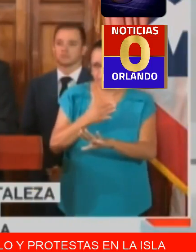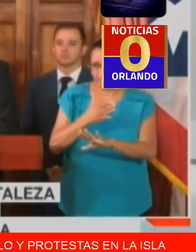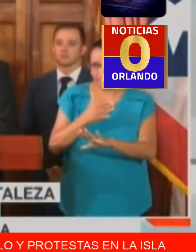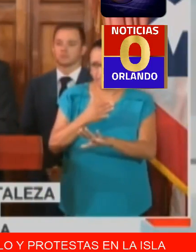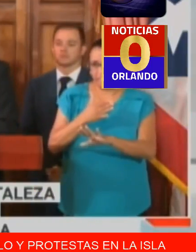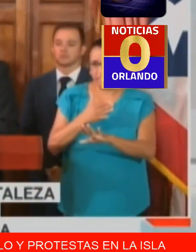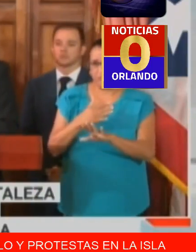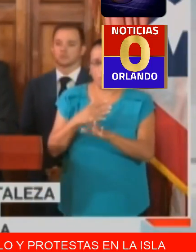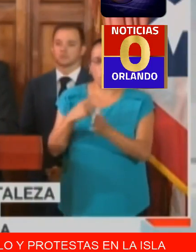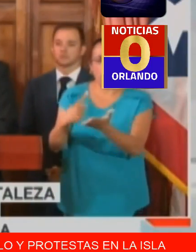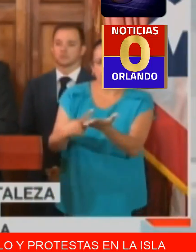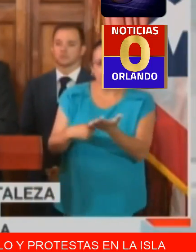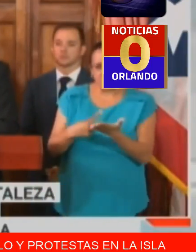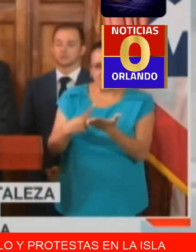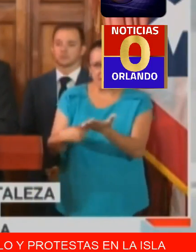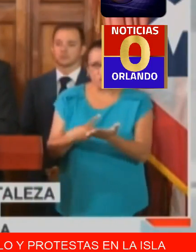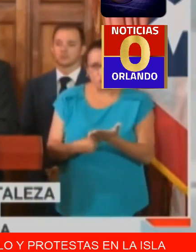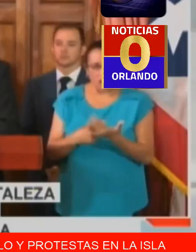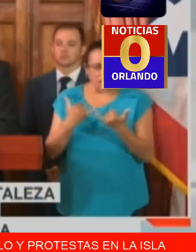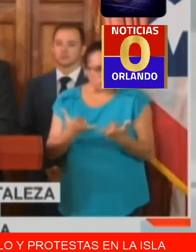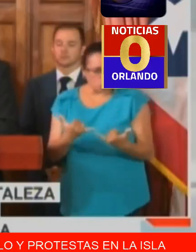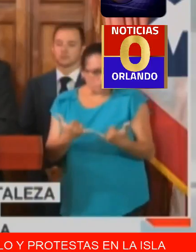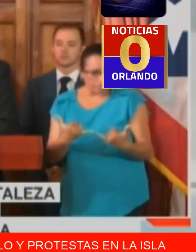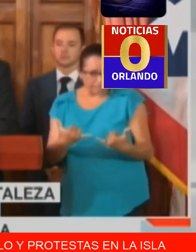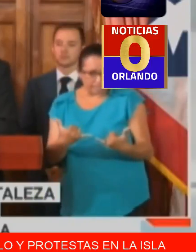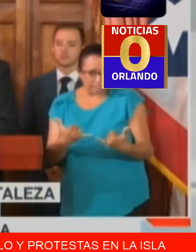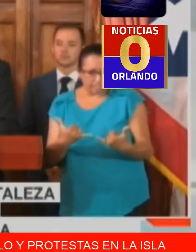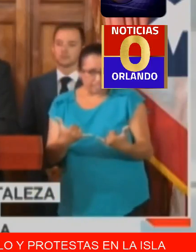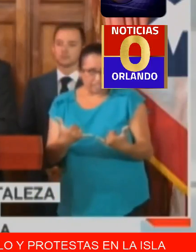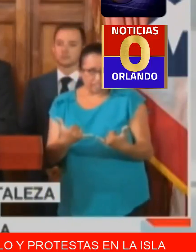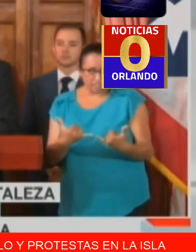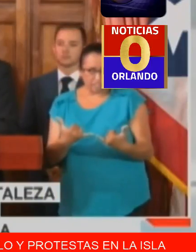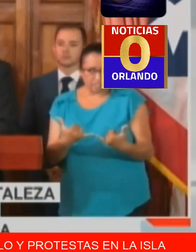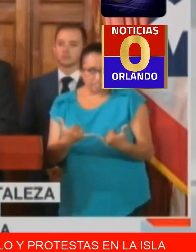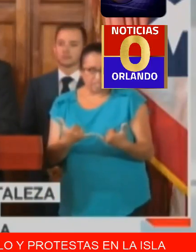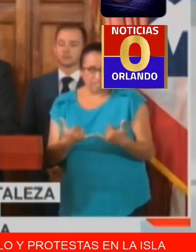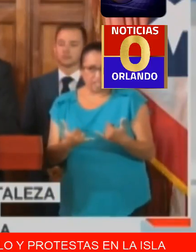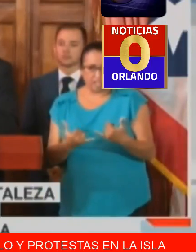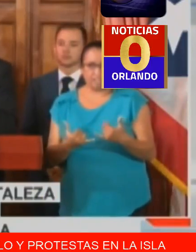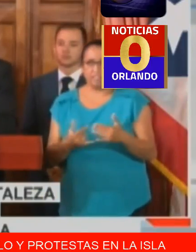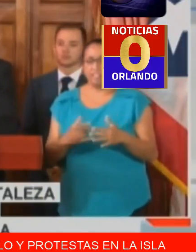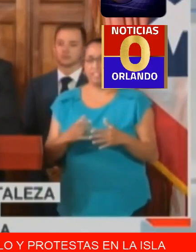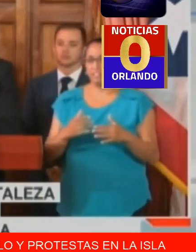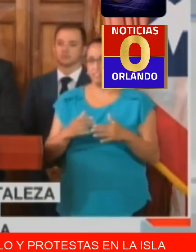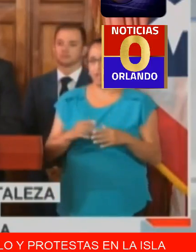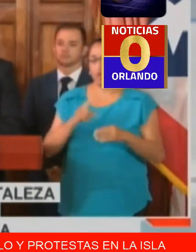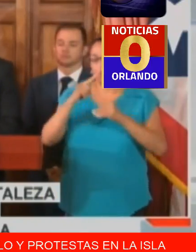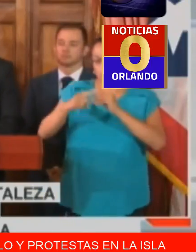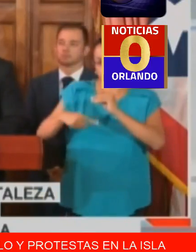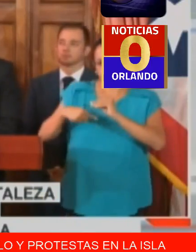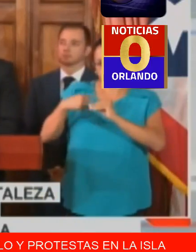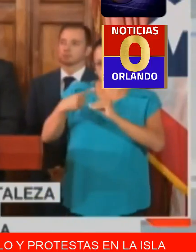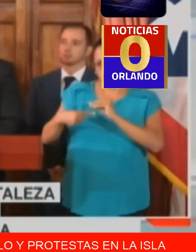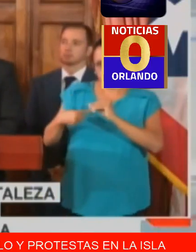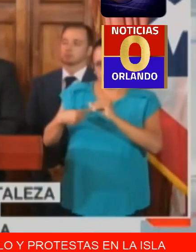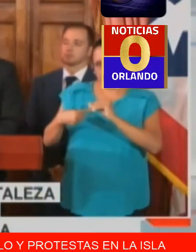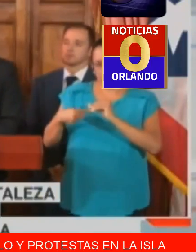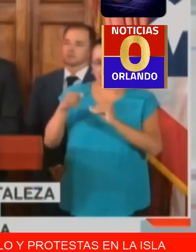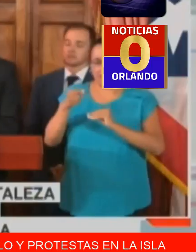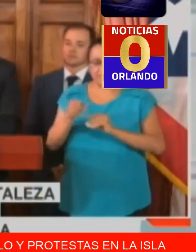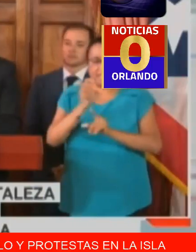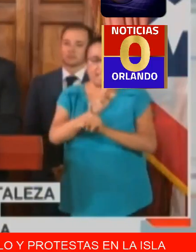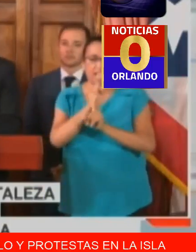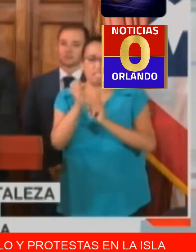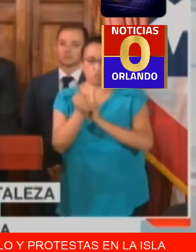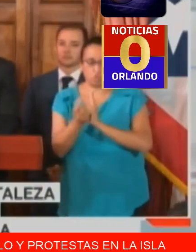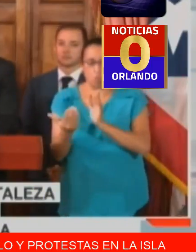funciones de cabildero actualmente, según ha trascendido? Y tengo una tercera pregunta. Sobre ese particular,